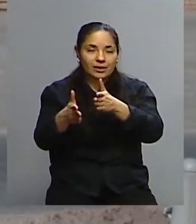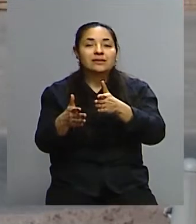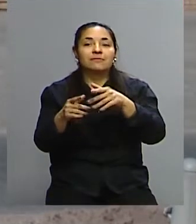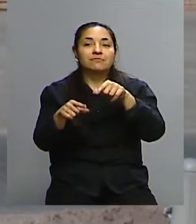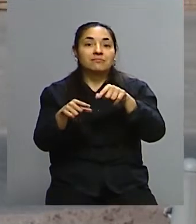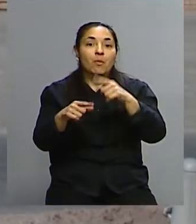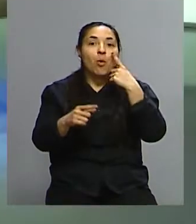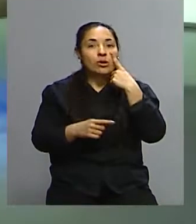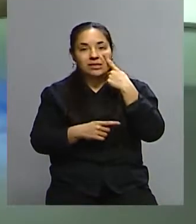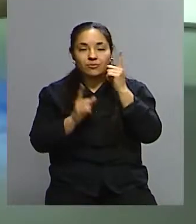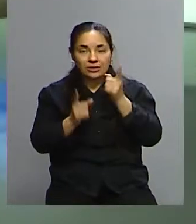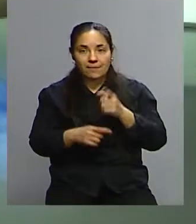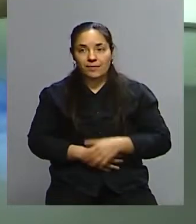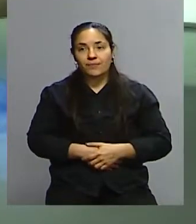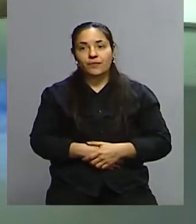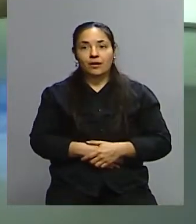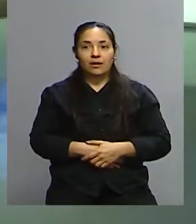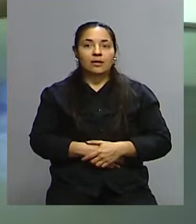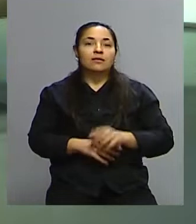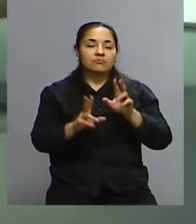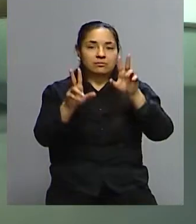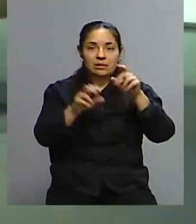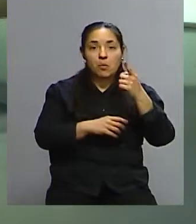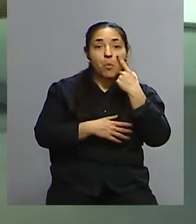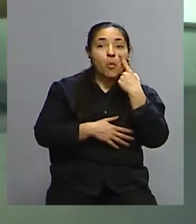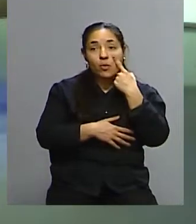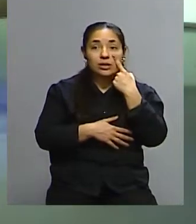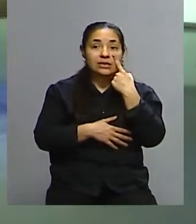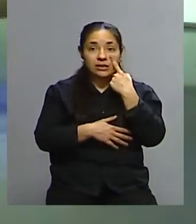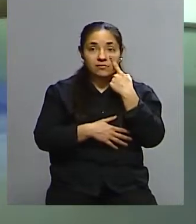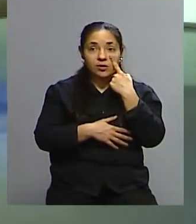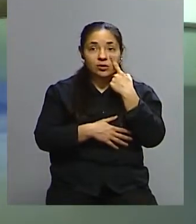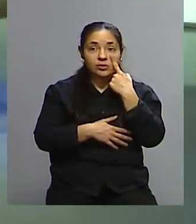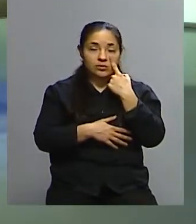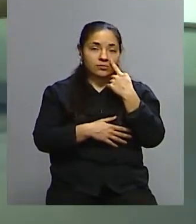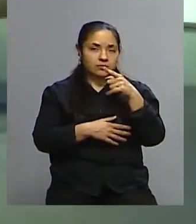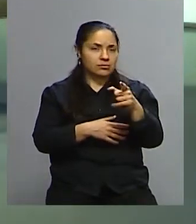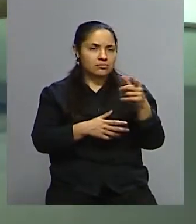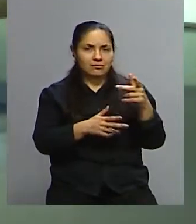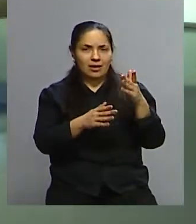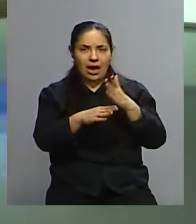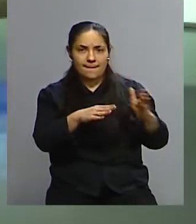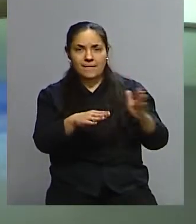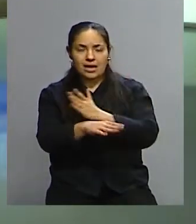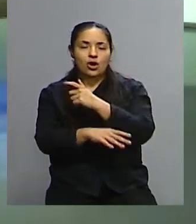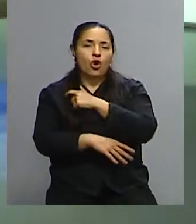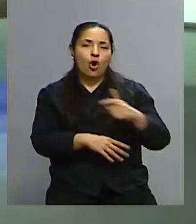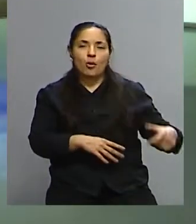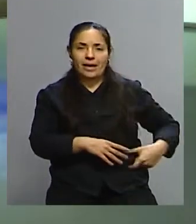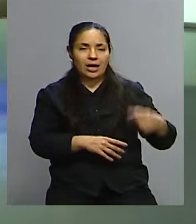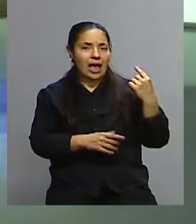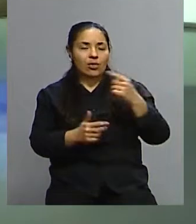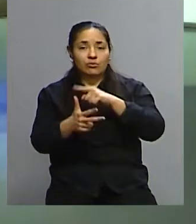obviamente. Y en ese caso, pensando un poco en los municipios, hablaban ustedes, separaban un poco lo que sucede en cada gobierno, Poder